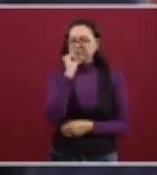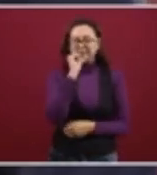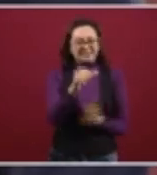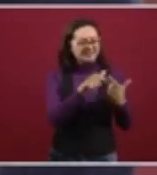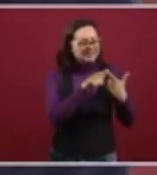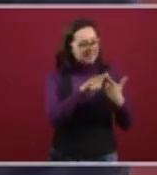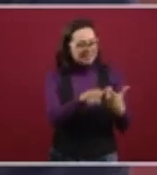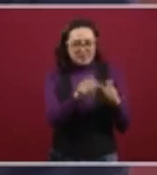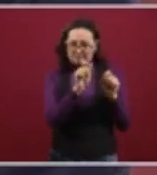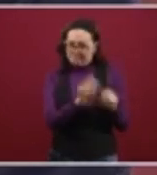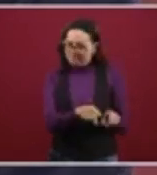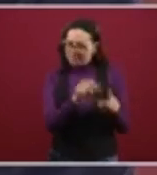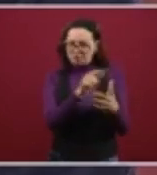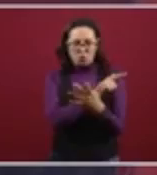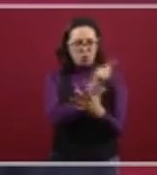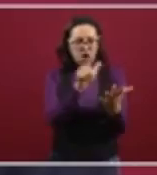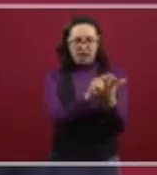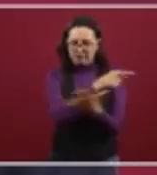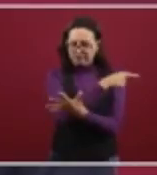las mismas prestaciones,